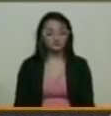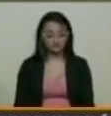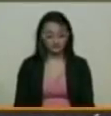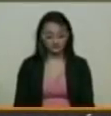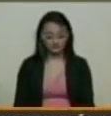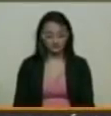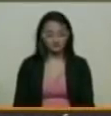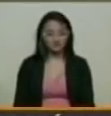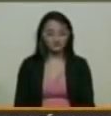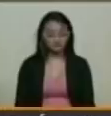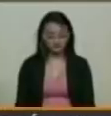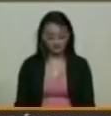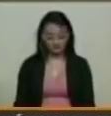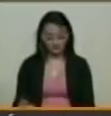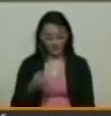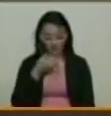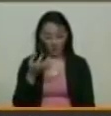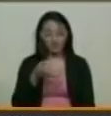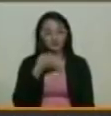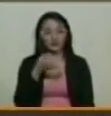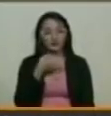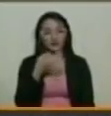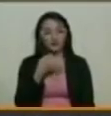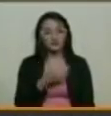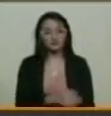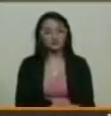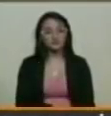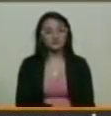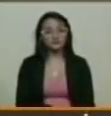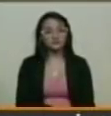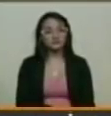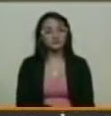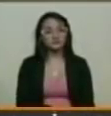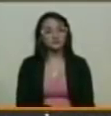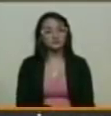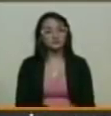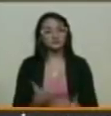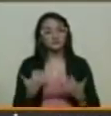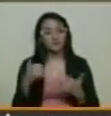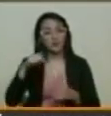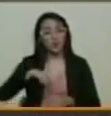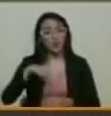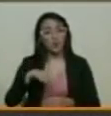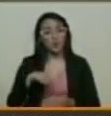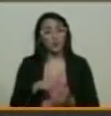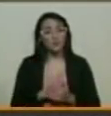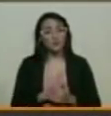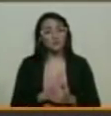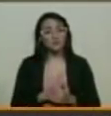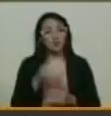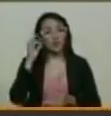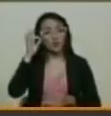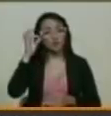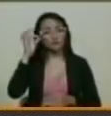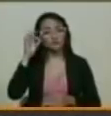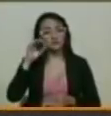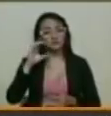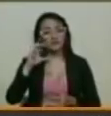Muy buenas tardes. En la sesión del día de hoy, el Consejo